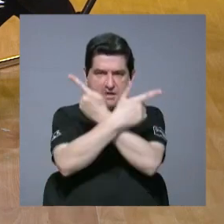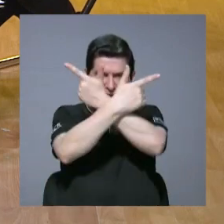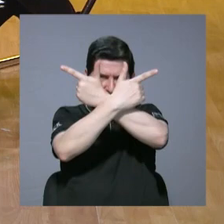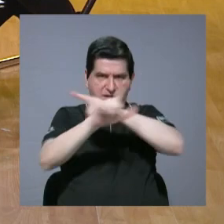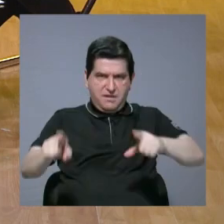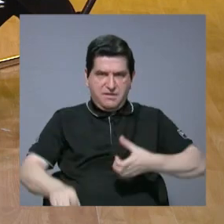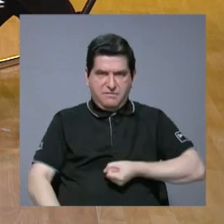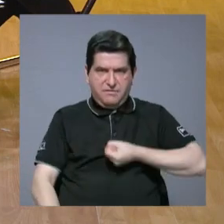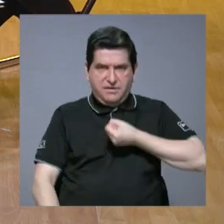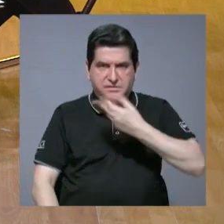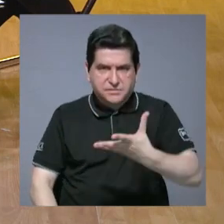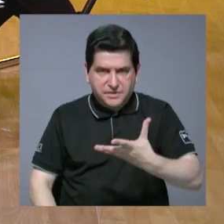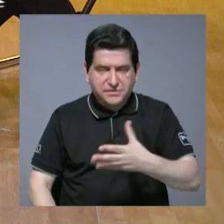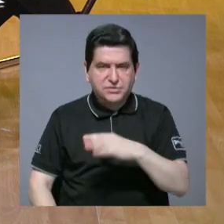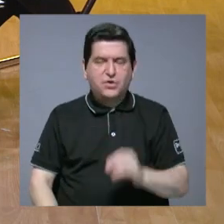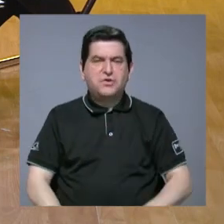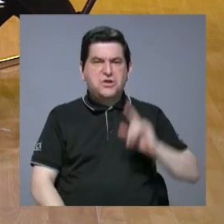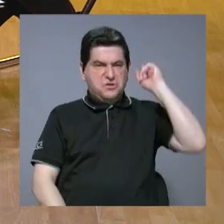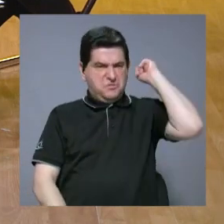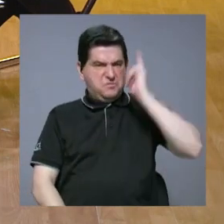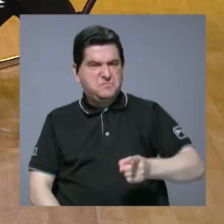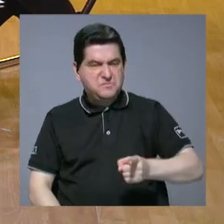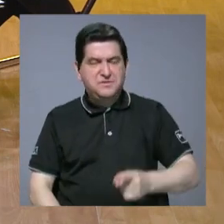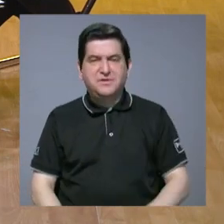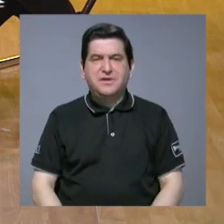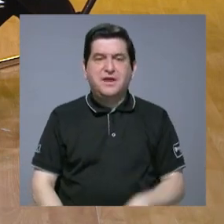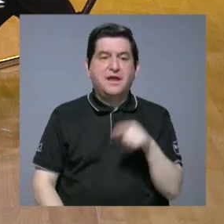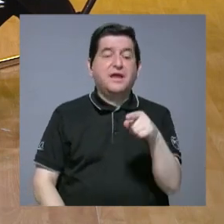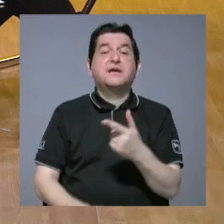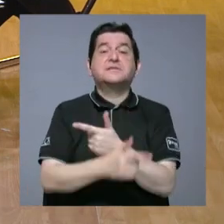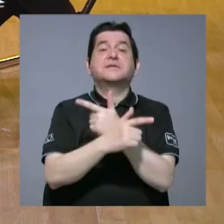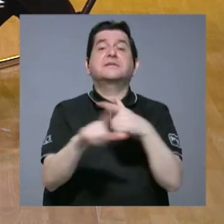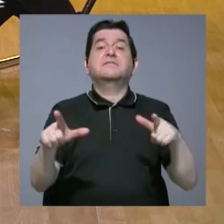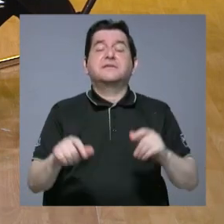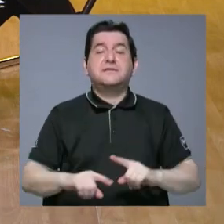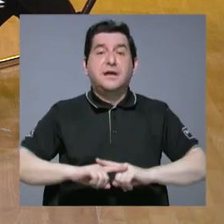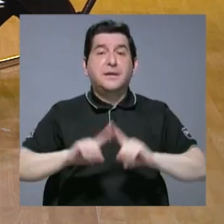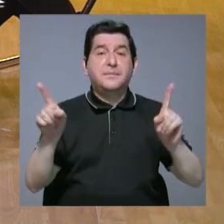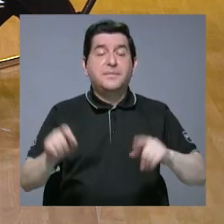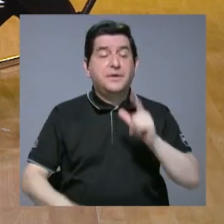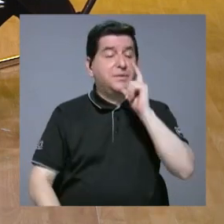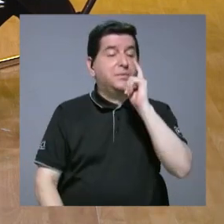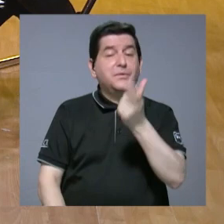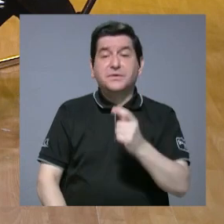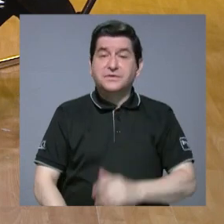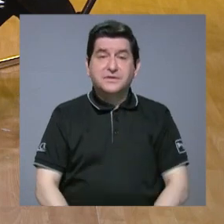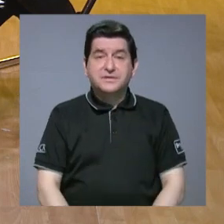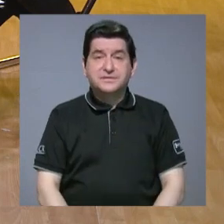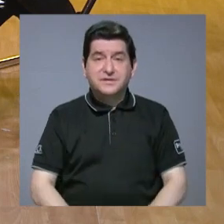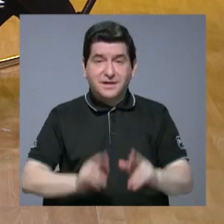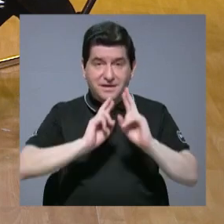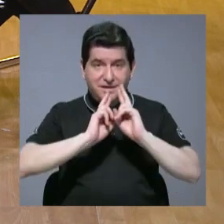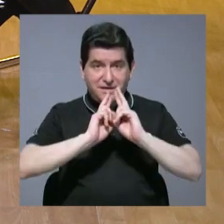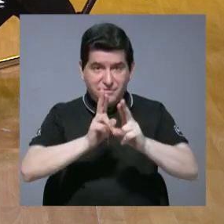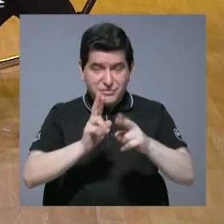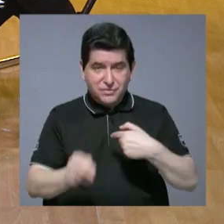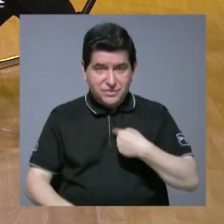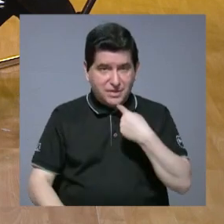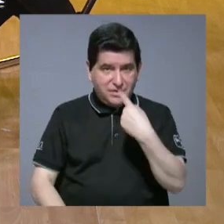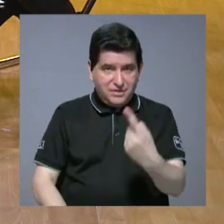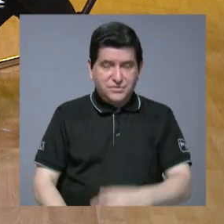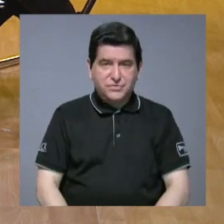de expresión y de imponerse sobre esa libertad, pero dichosamente el resultado yo diría que